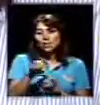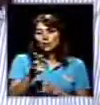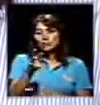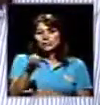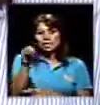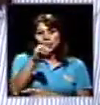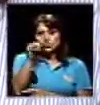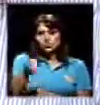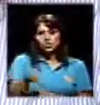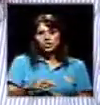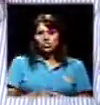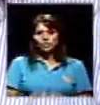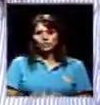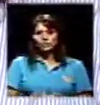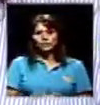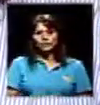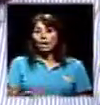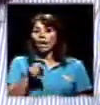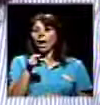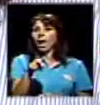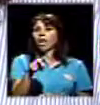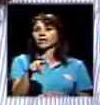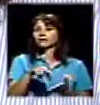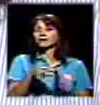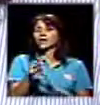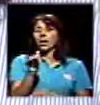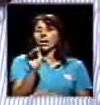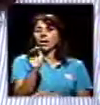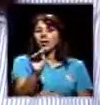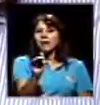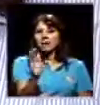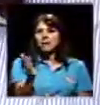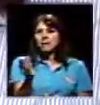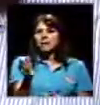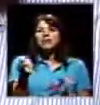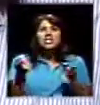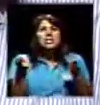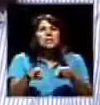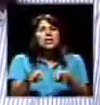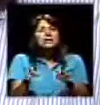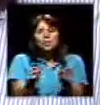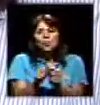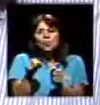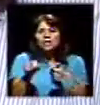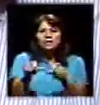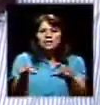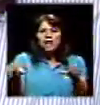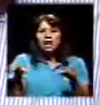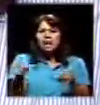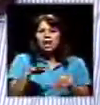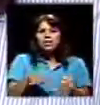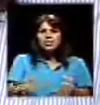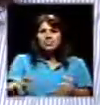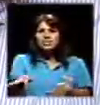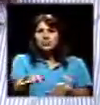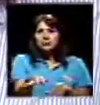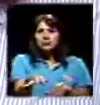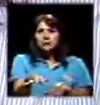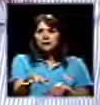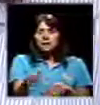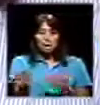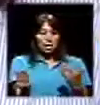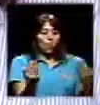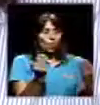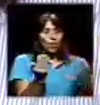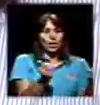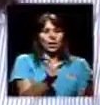55-60%. Ah, bueno, ahí hay otra luz. ¿Qué pasa con estas áreas que, en comparación con las que